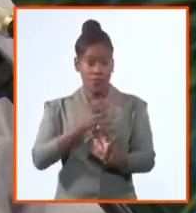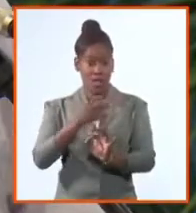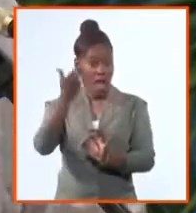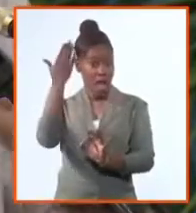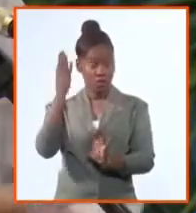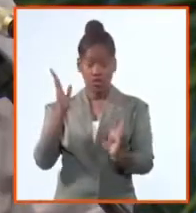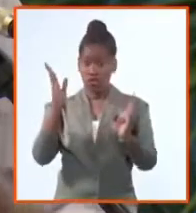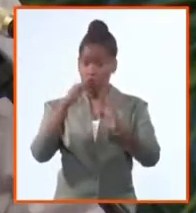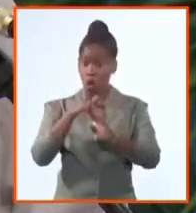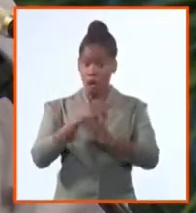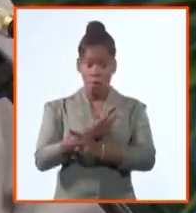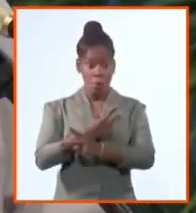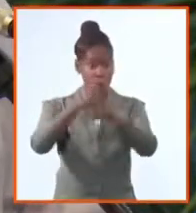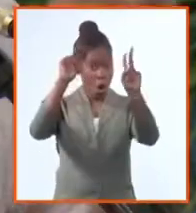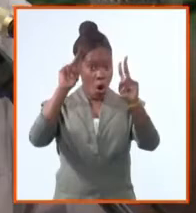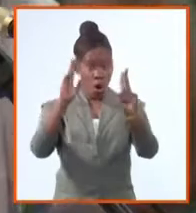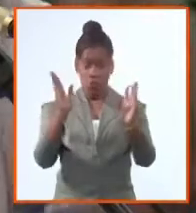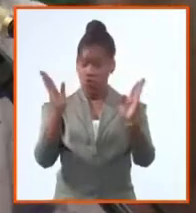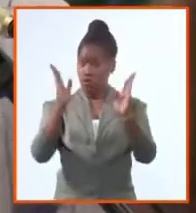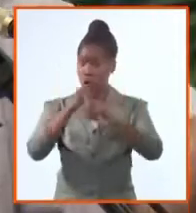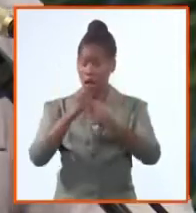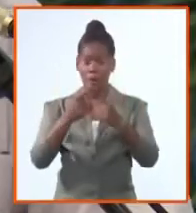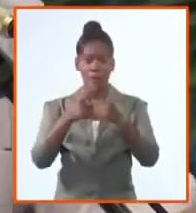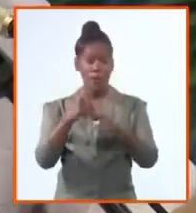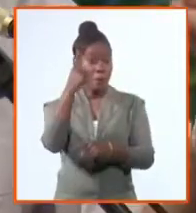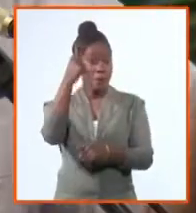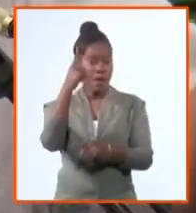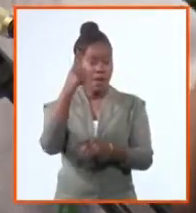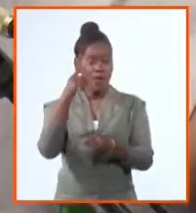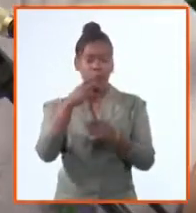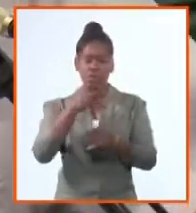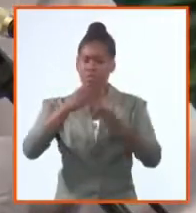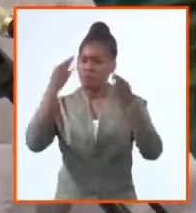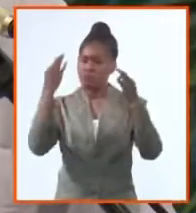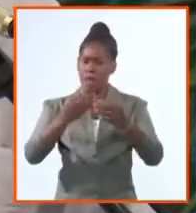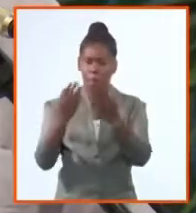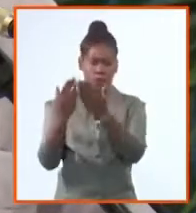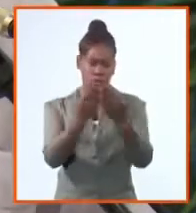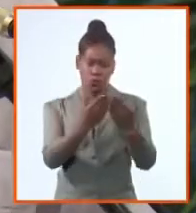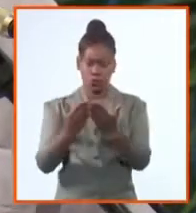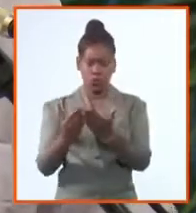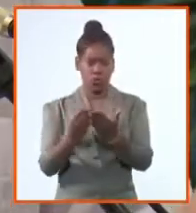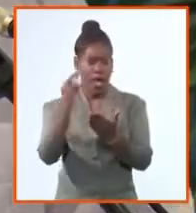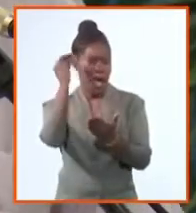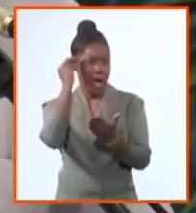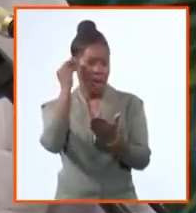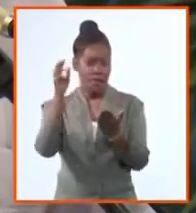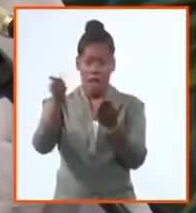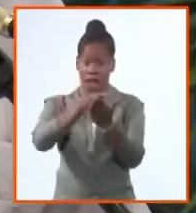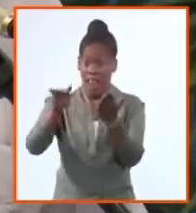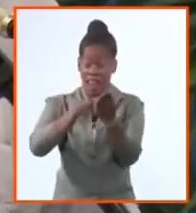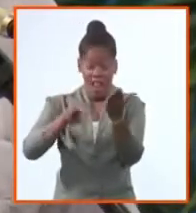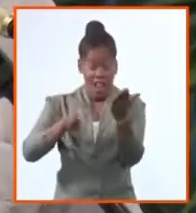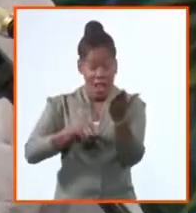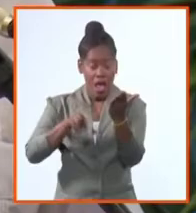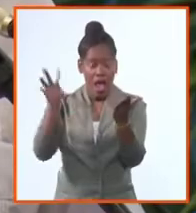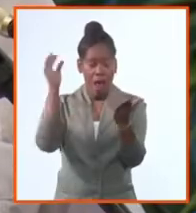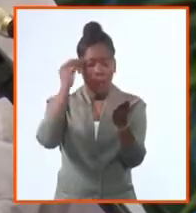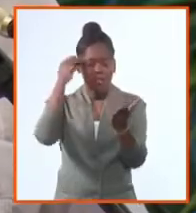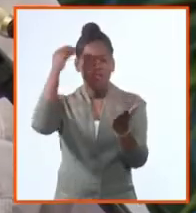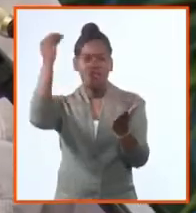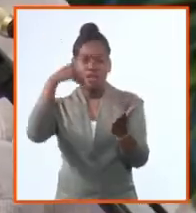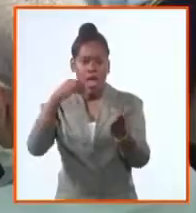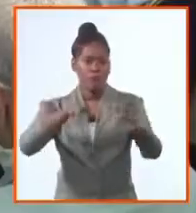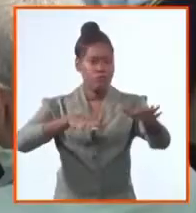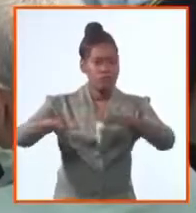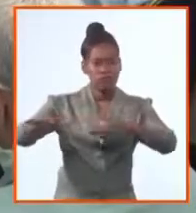un profesional de la economía, asimiló conocimiento suficiente y a través de su intuición política logró grandes desarrollos en este país. La ganadería en los 60,